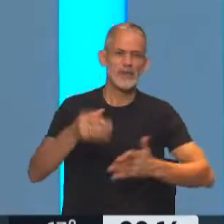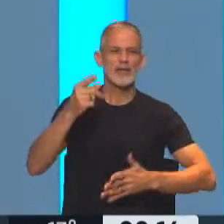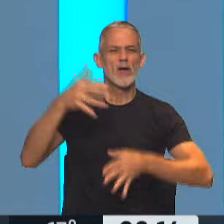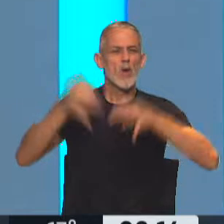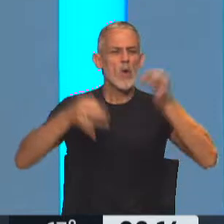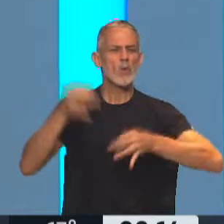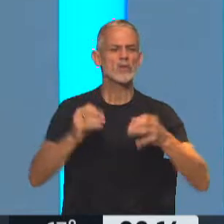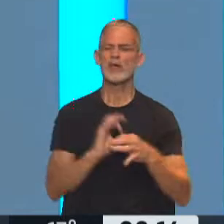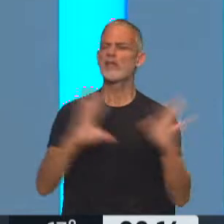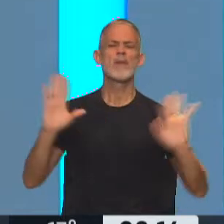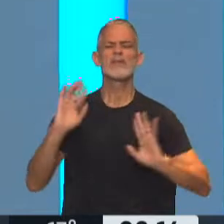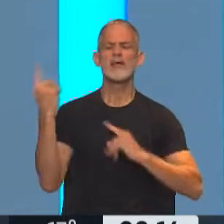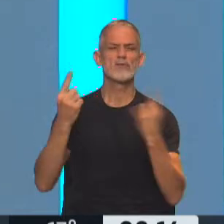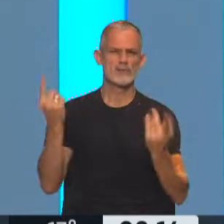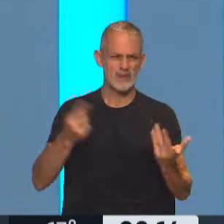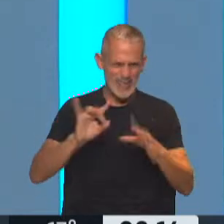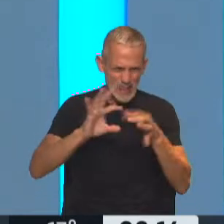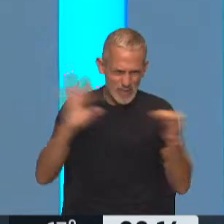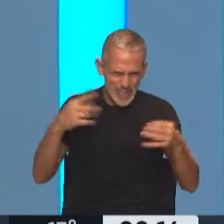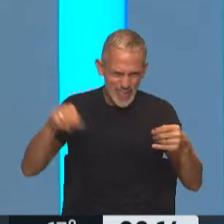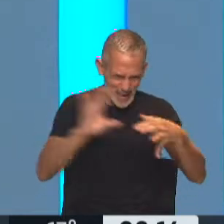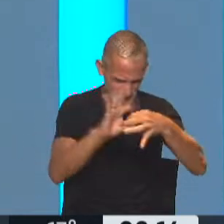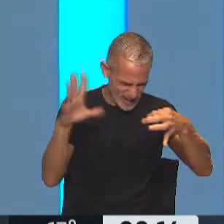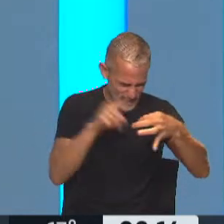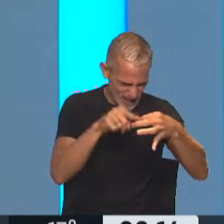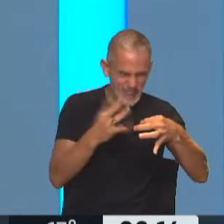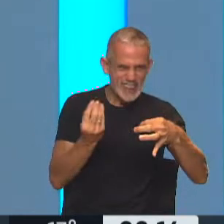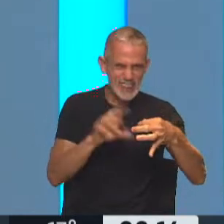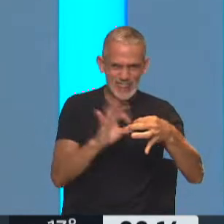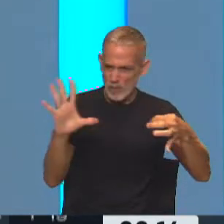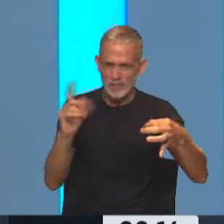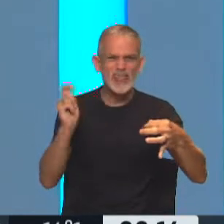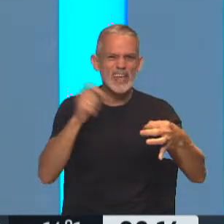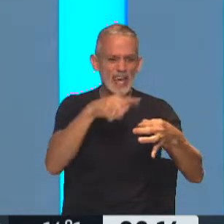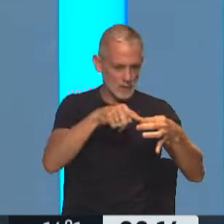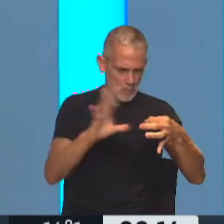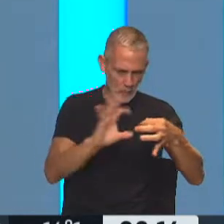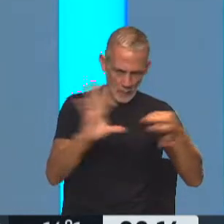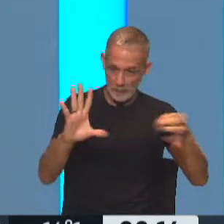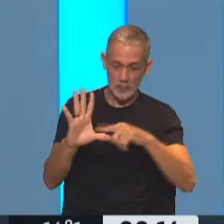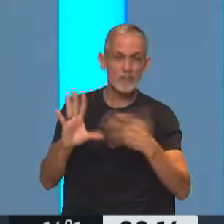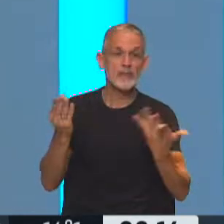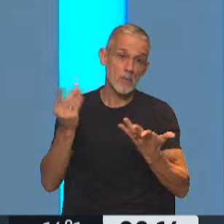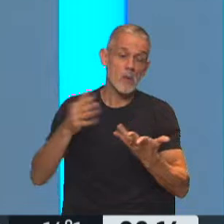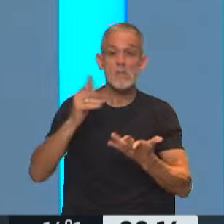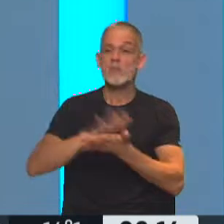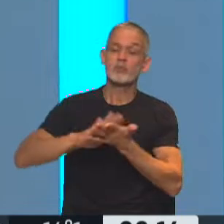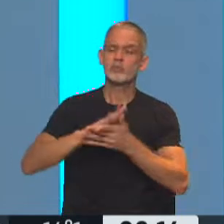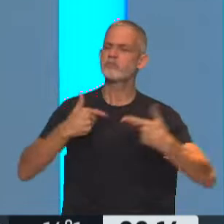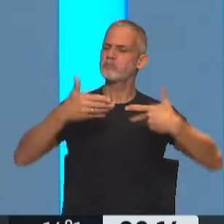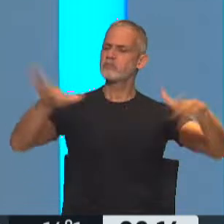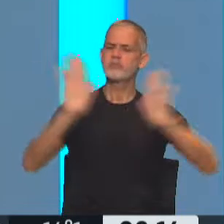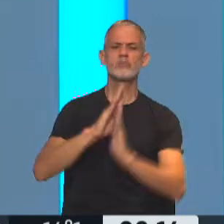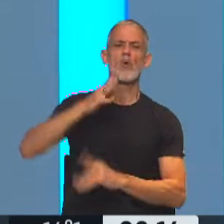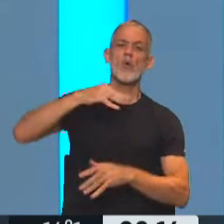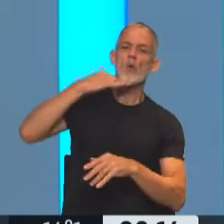justicia es independiente, hay que preguntar independiente de qué. O independiente de quién. Porque vos podés ser independiente a la hora de resolver si Juan